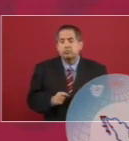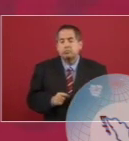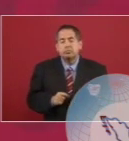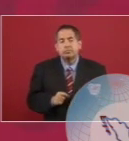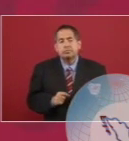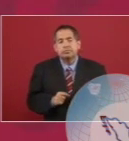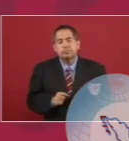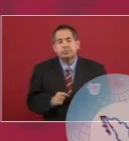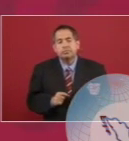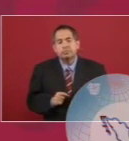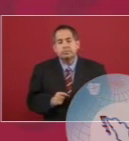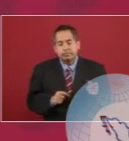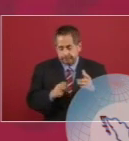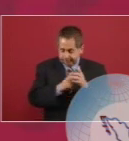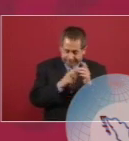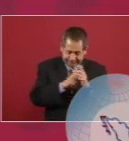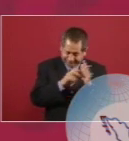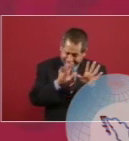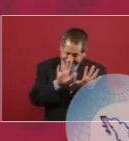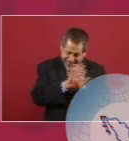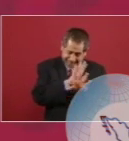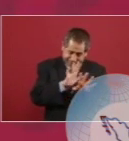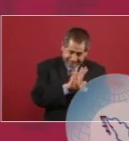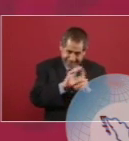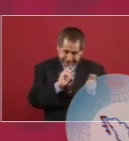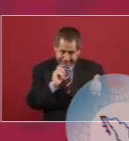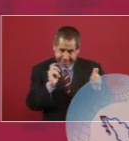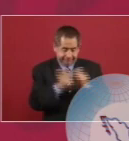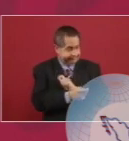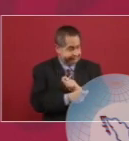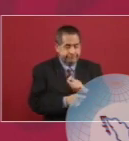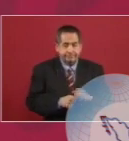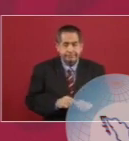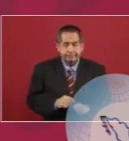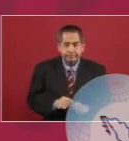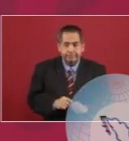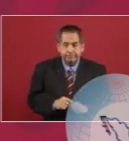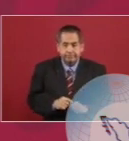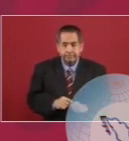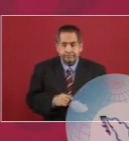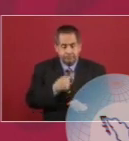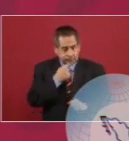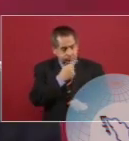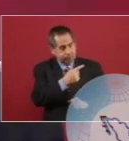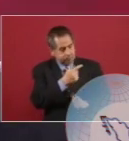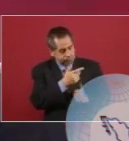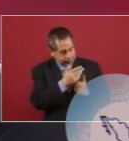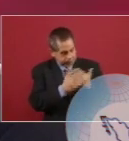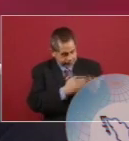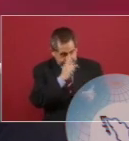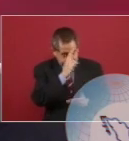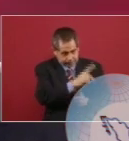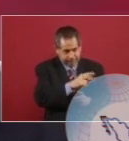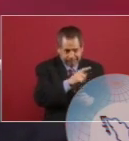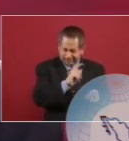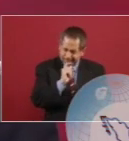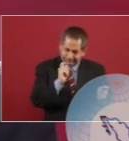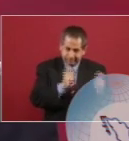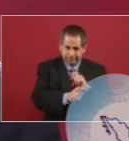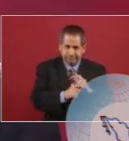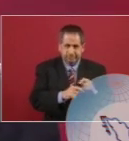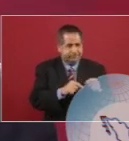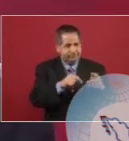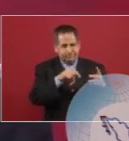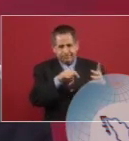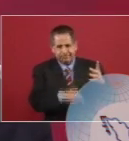una renovación, lo digo en términos muy respetuosos, desde